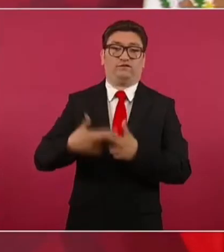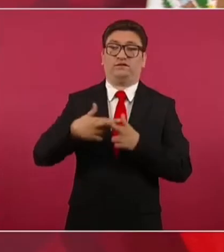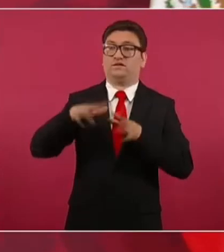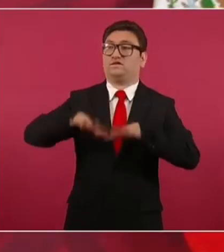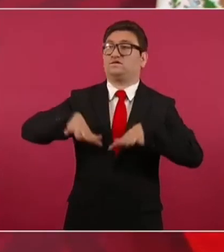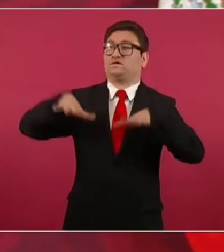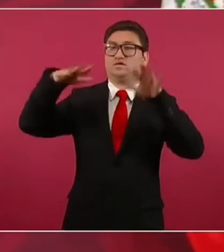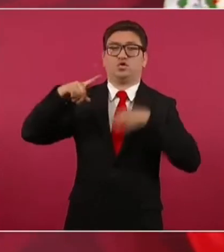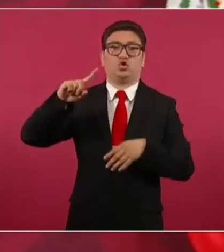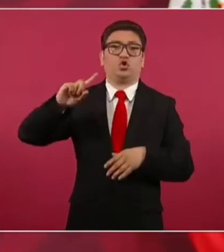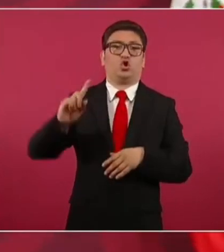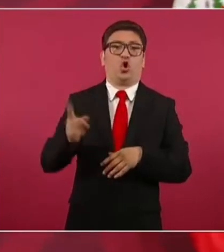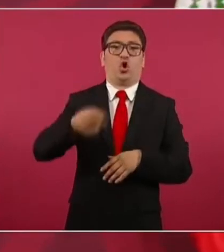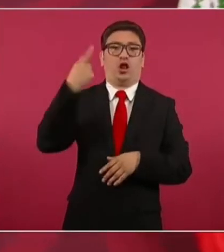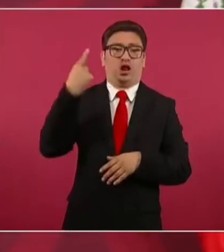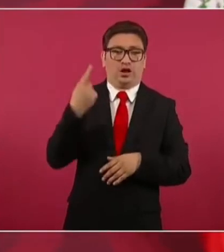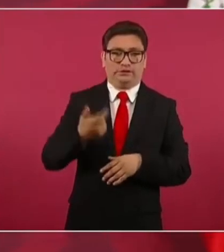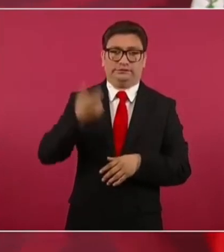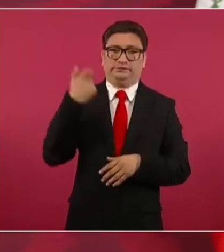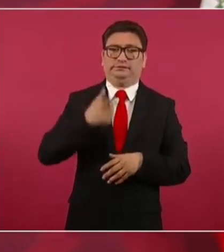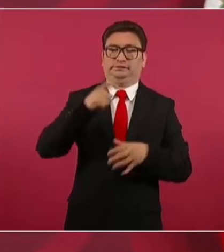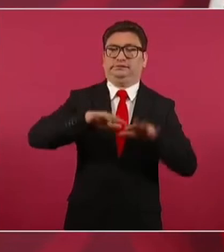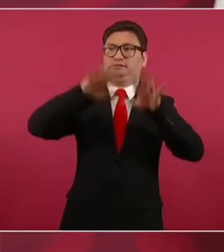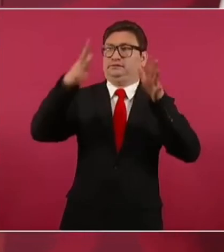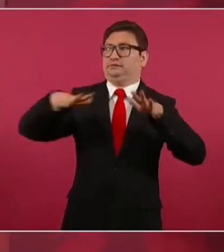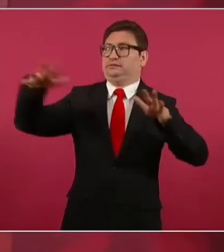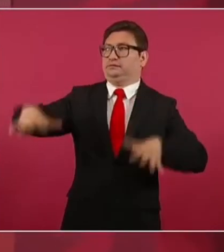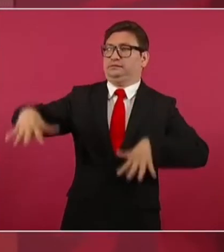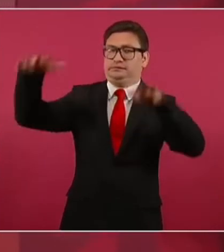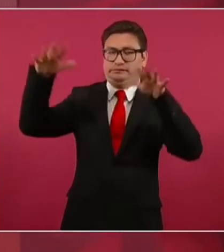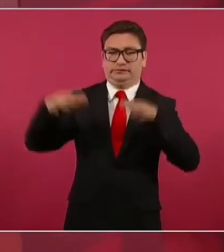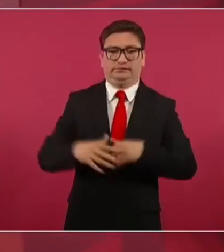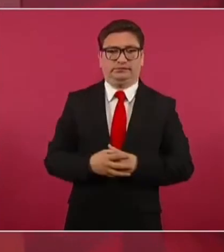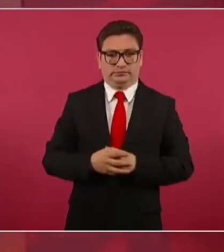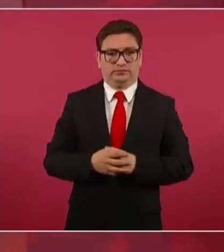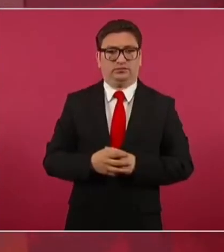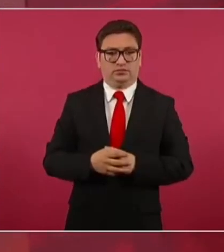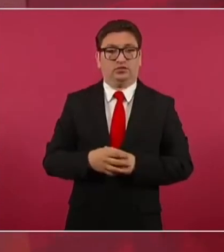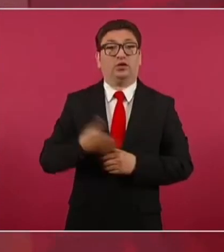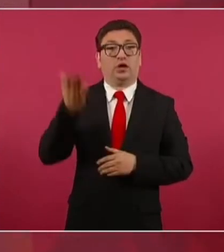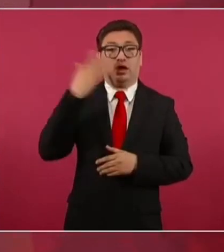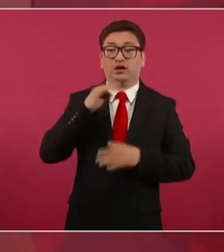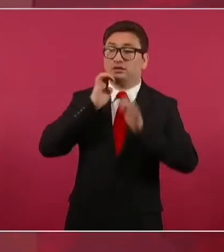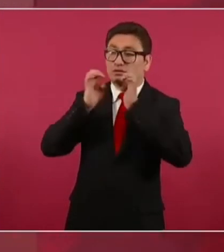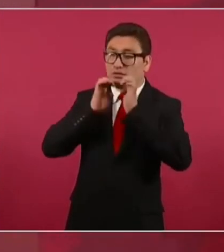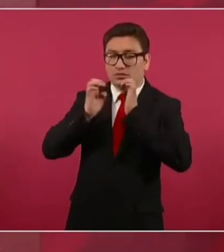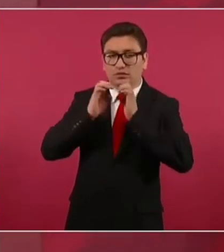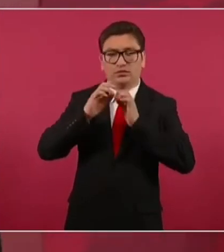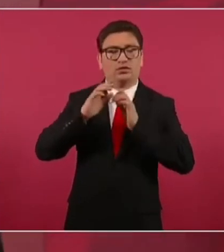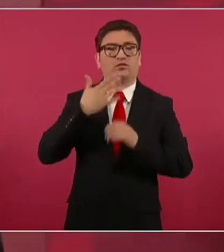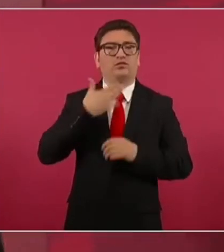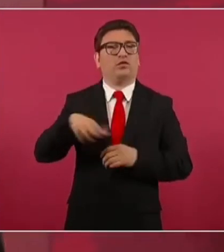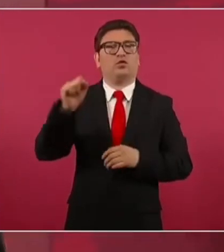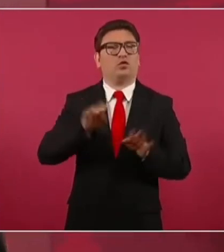dólares Hubo hasta una entrevista famosa, no sé cómo